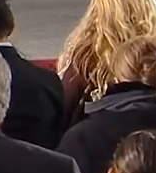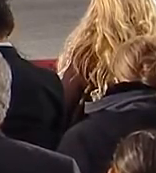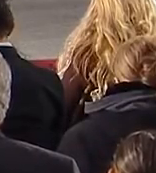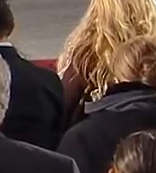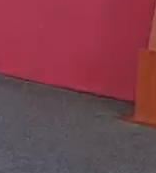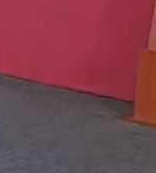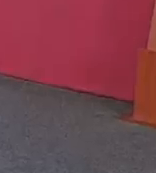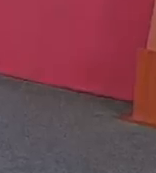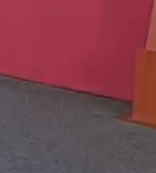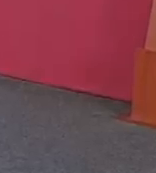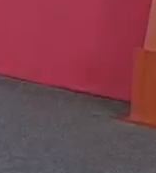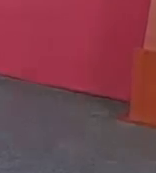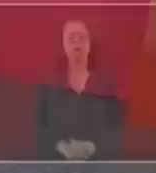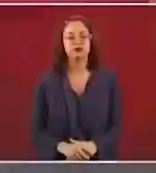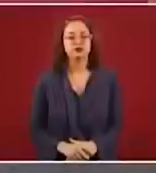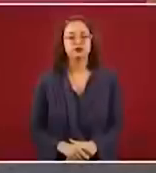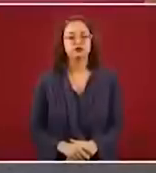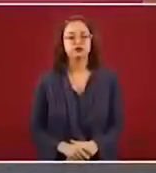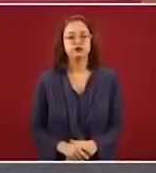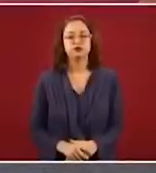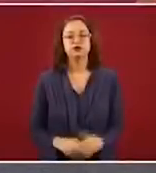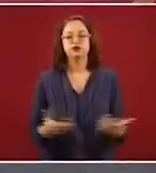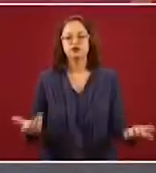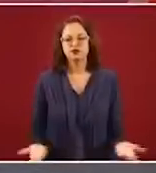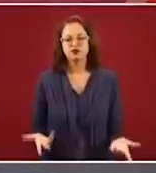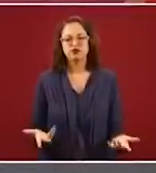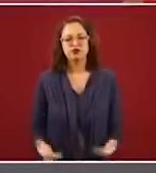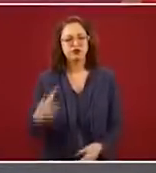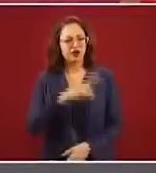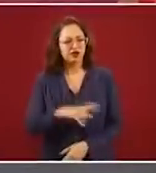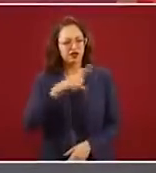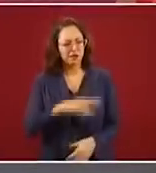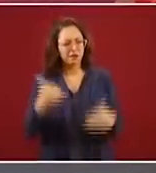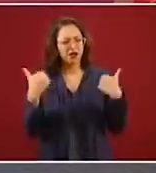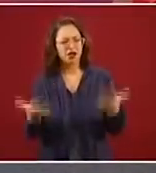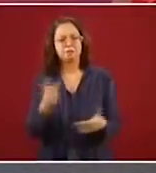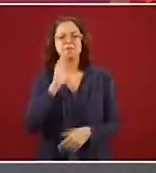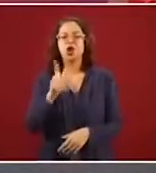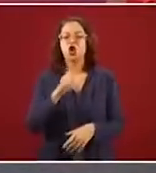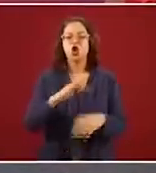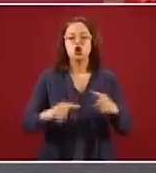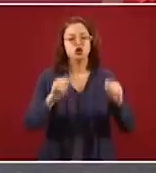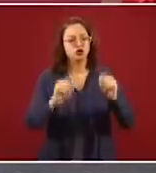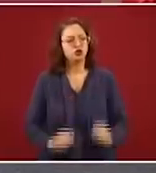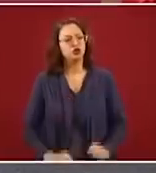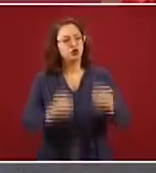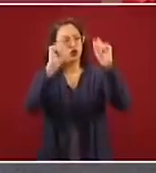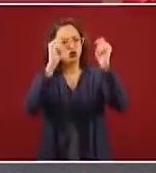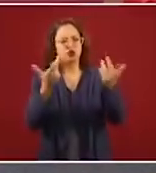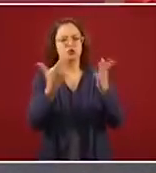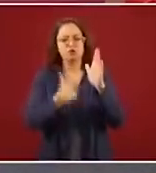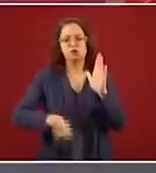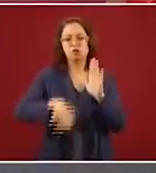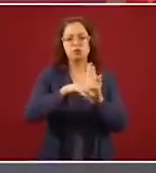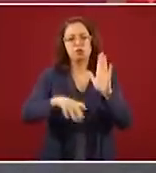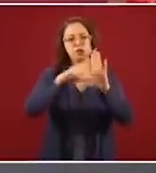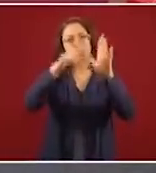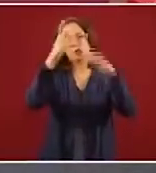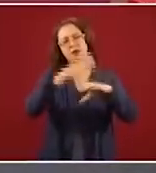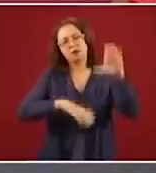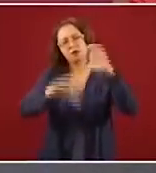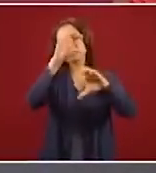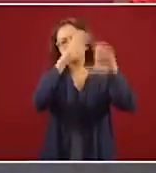a todos en un centro administrativo, en una torre, y te la construye la